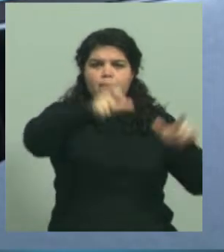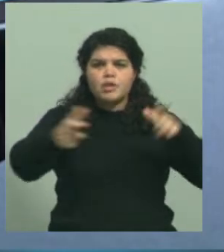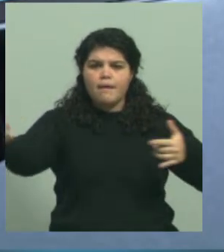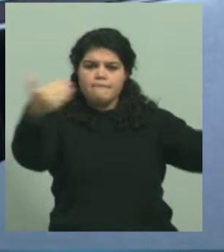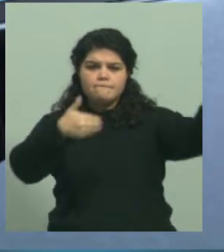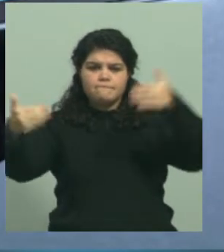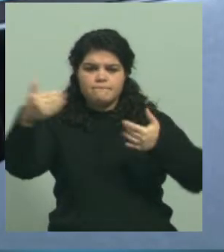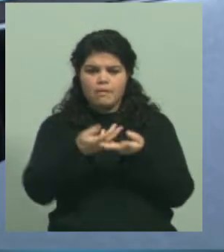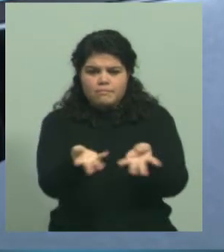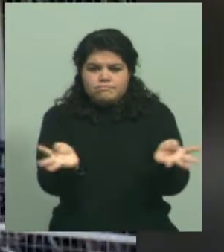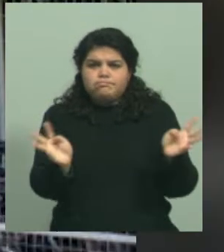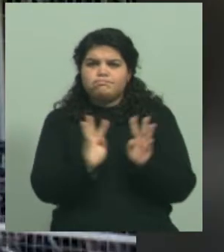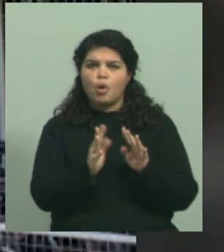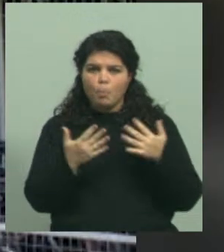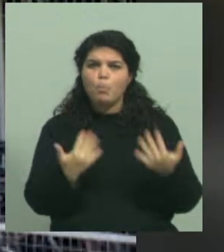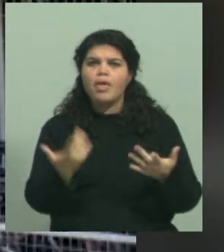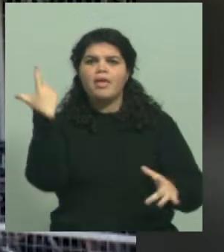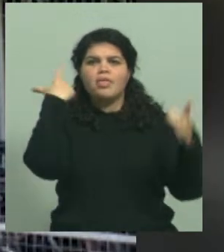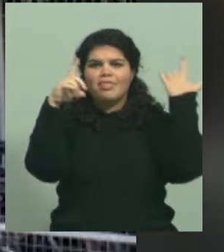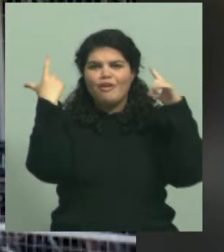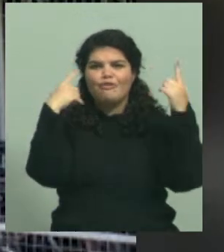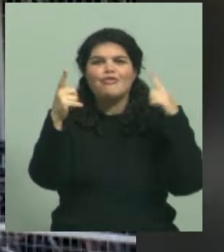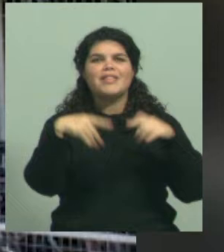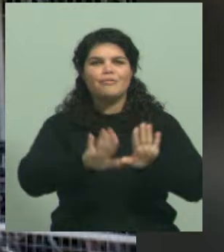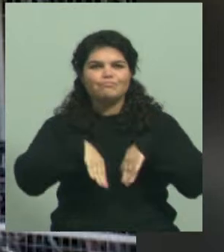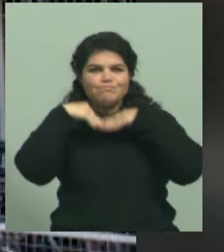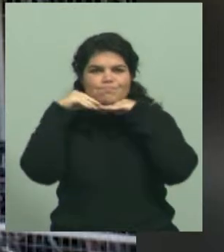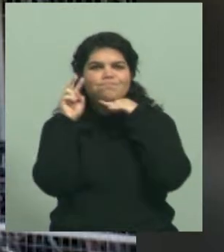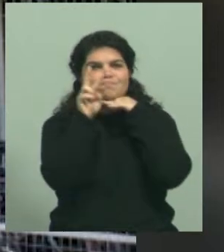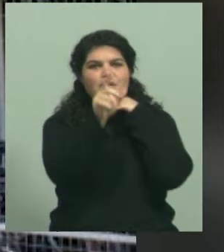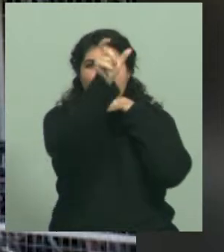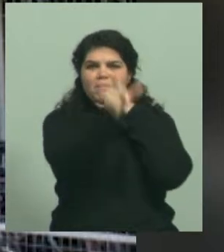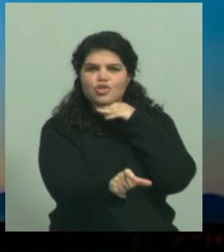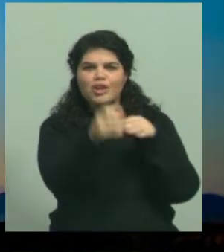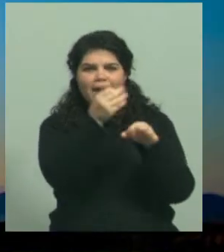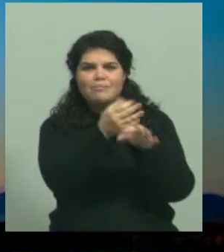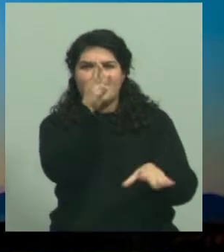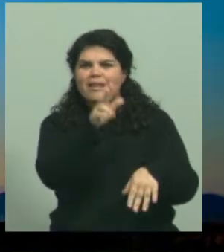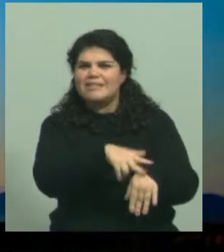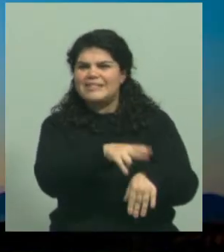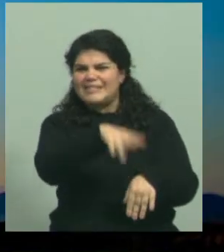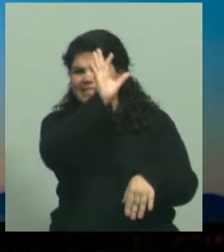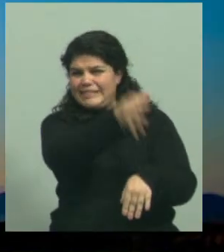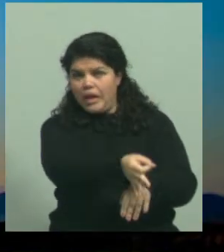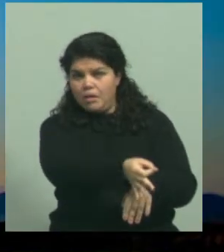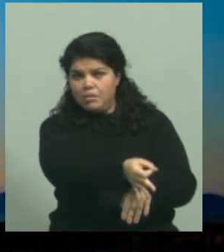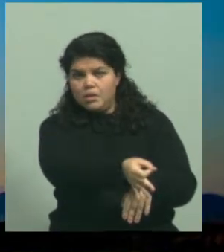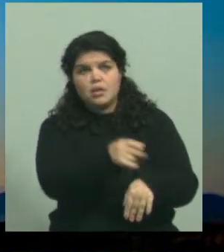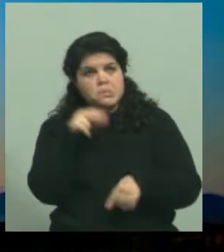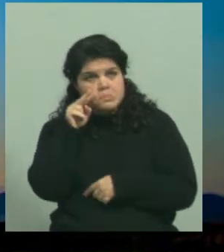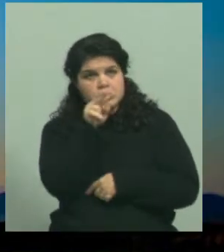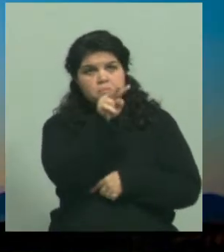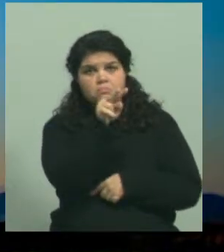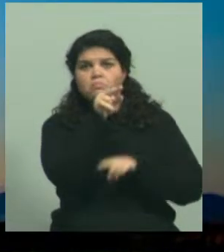y pueda, por un lado, disfrutar una charla, obviamente, de una persona experta en algún tema, y que al mismo tiempo se den debates que tal